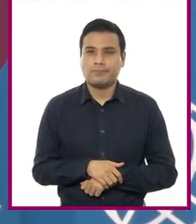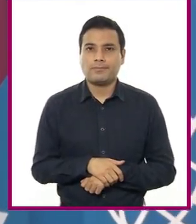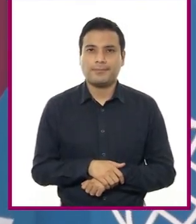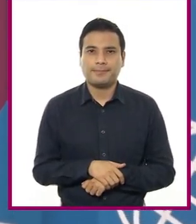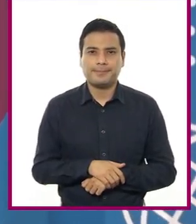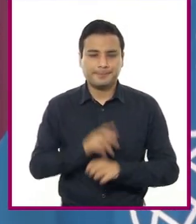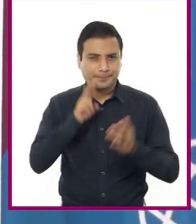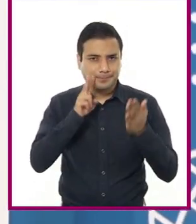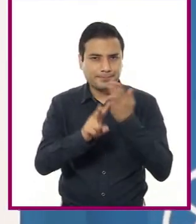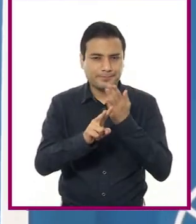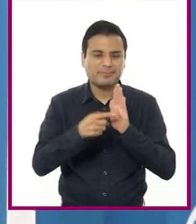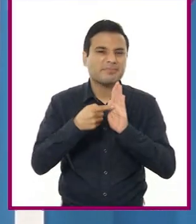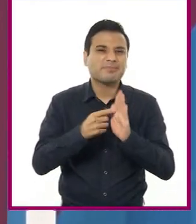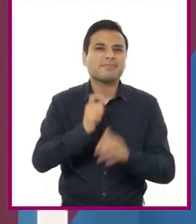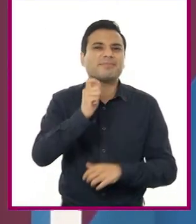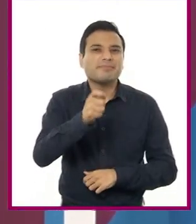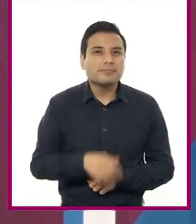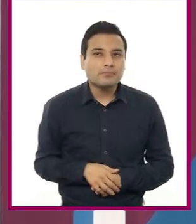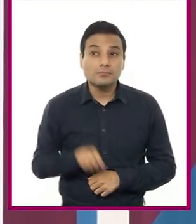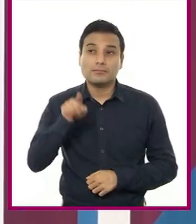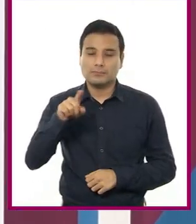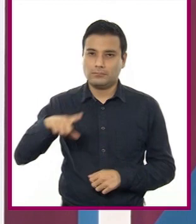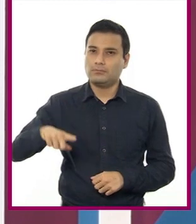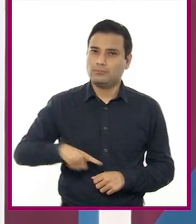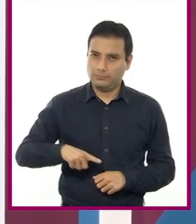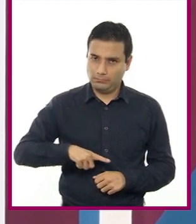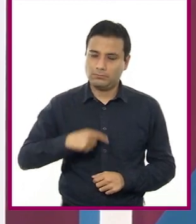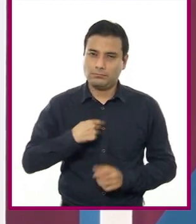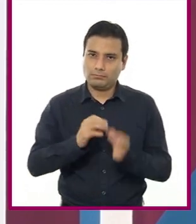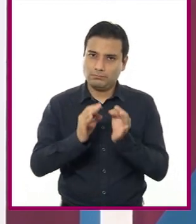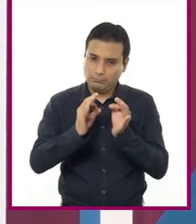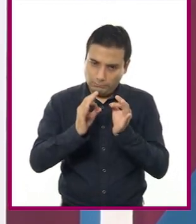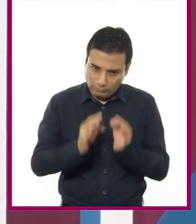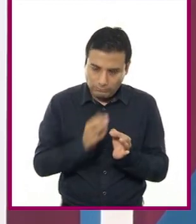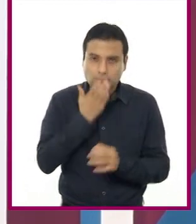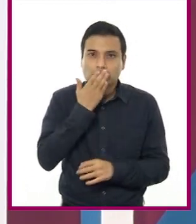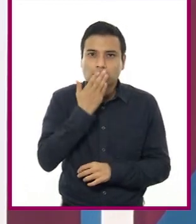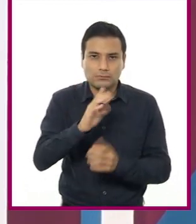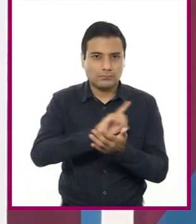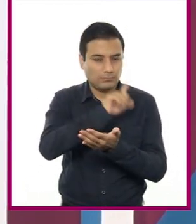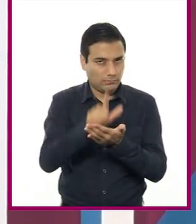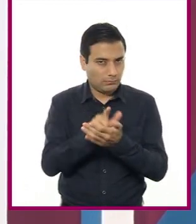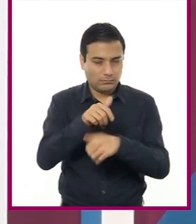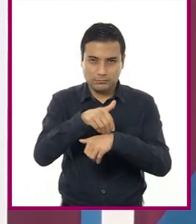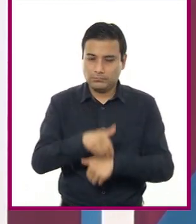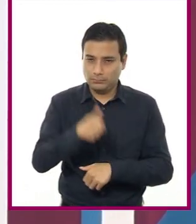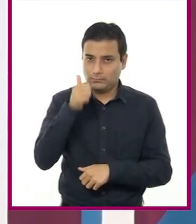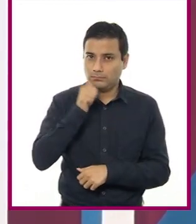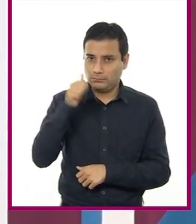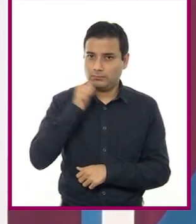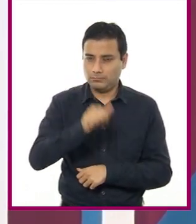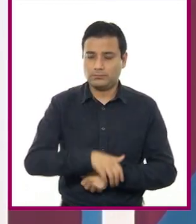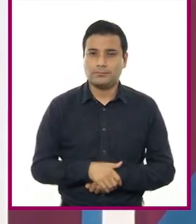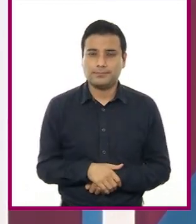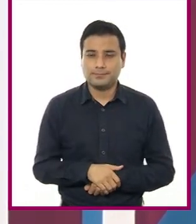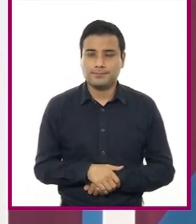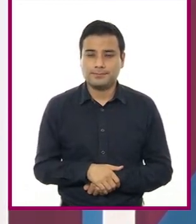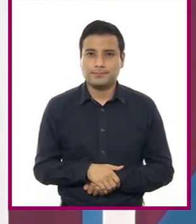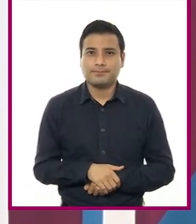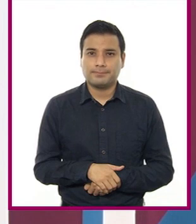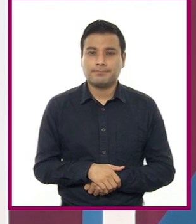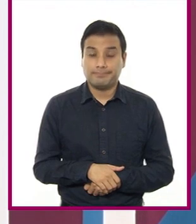exige voluntad política, de gobernanza acertada y un marco legal apropiado. Se considera tan